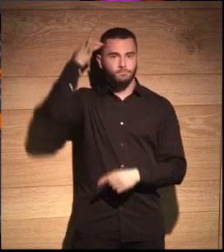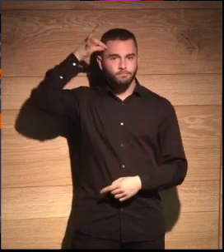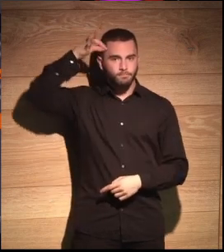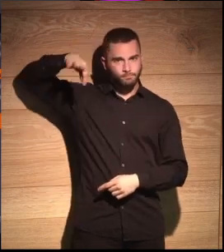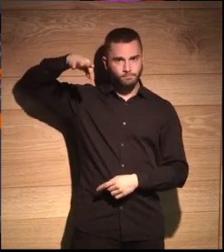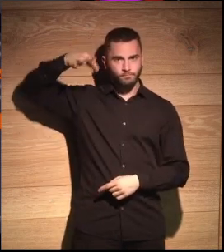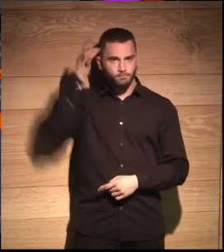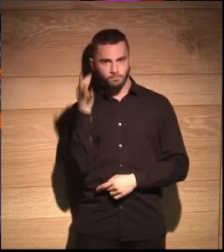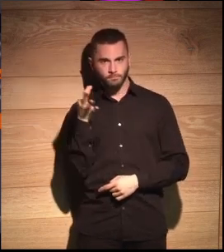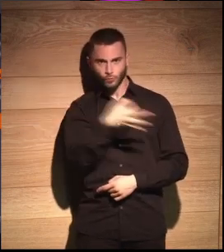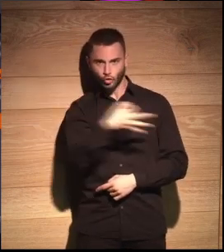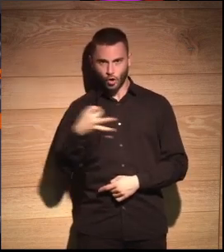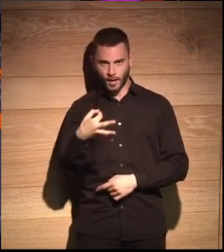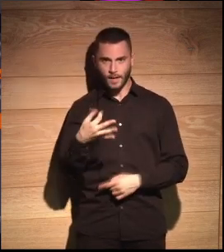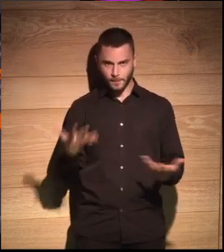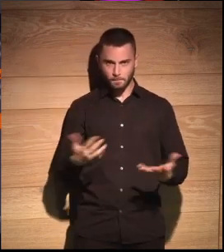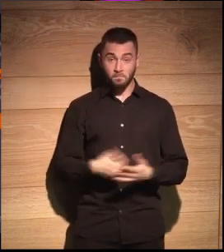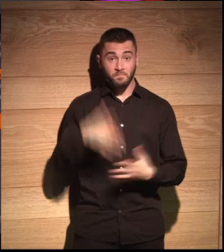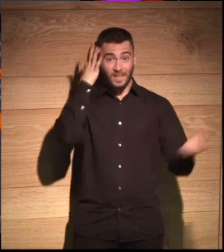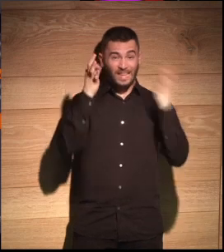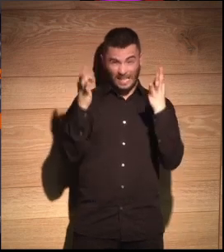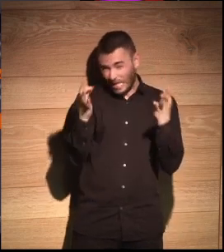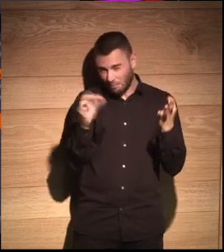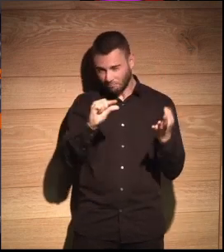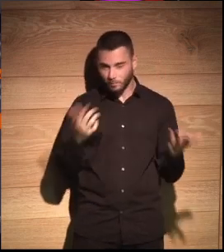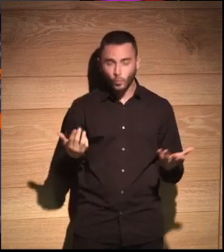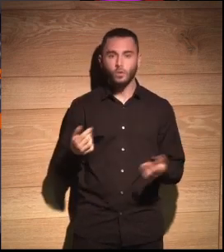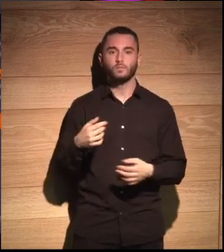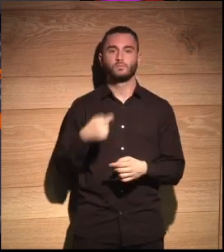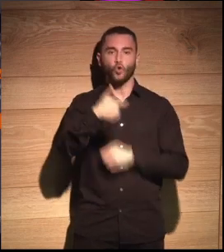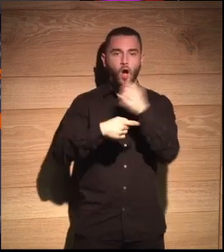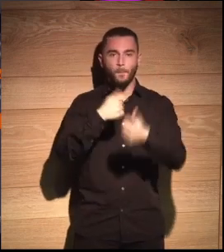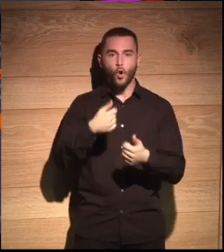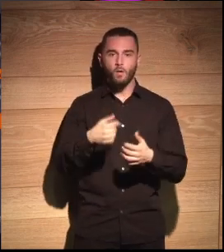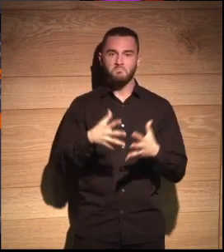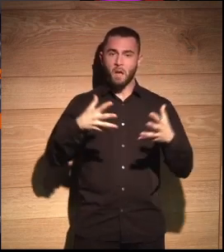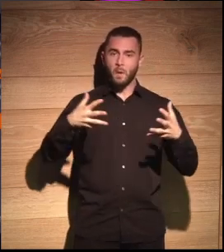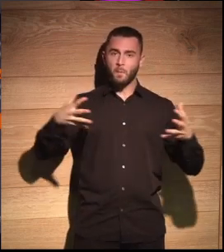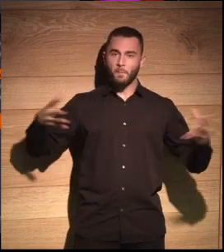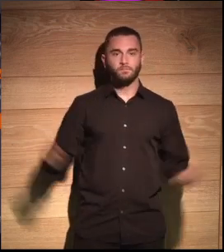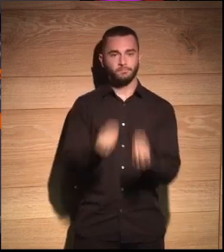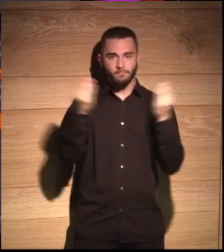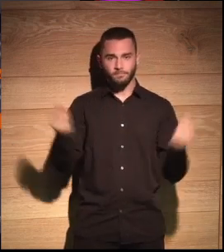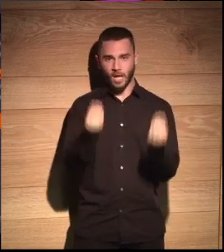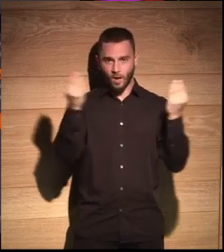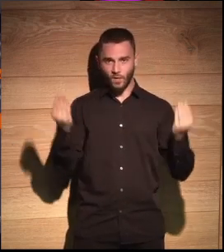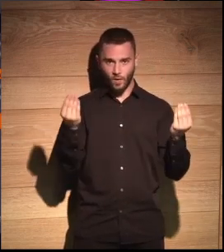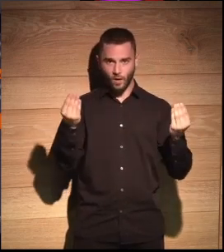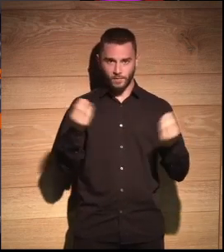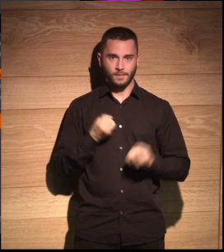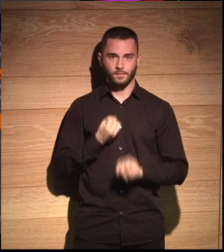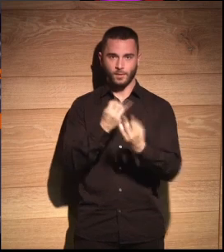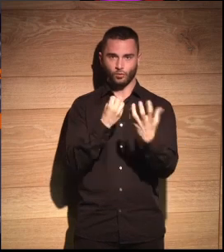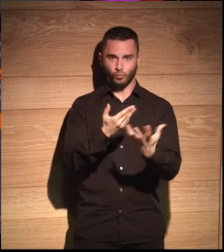correcta, estos pequeños detalles yo creo que son los que van sumando poco a poco y consiguen que haya un resultado